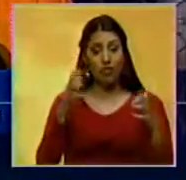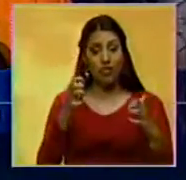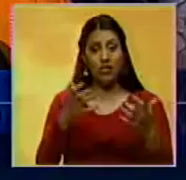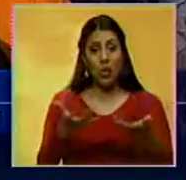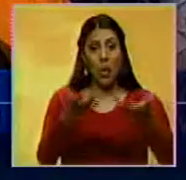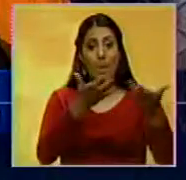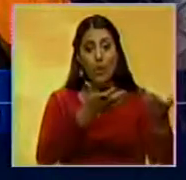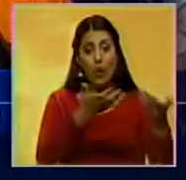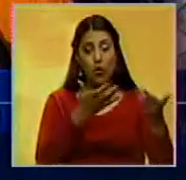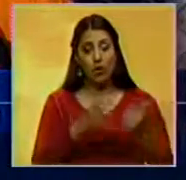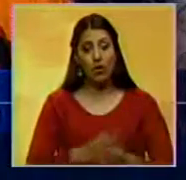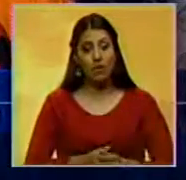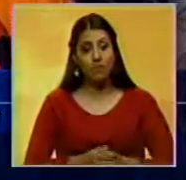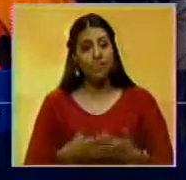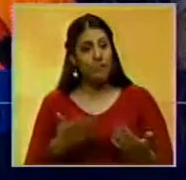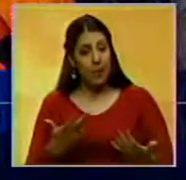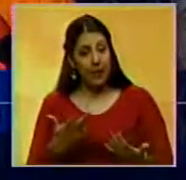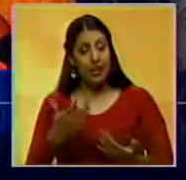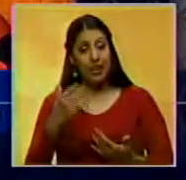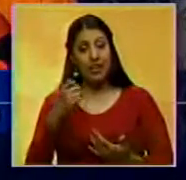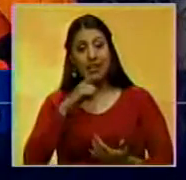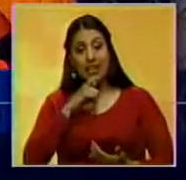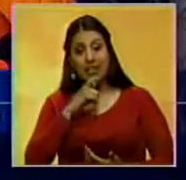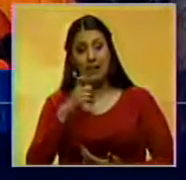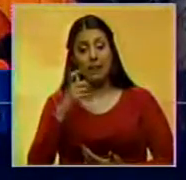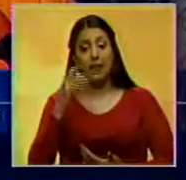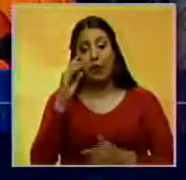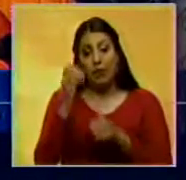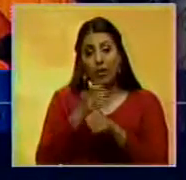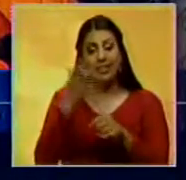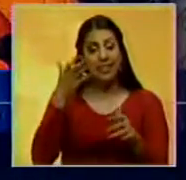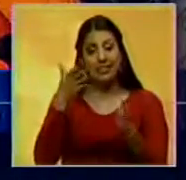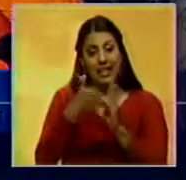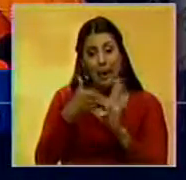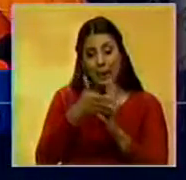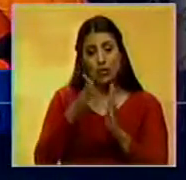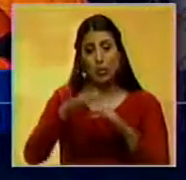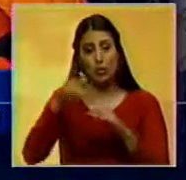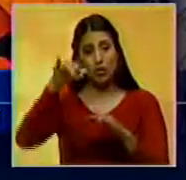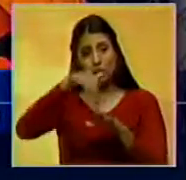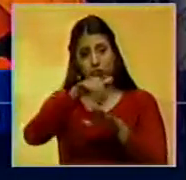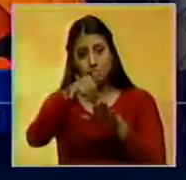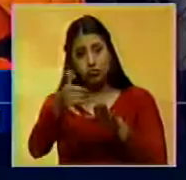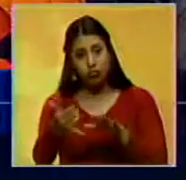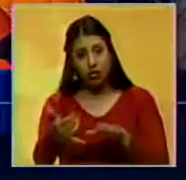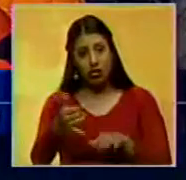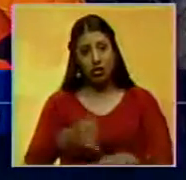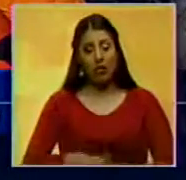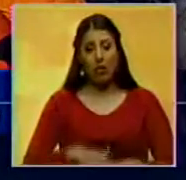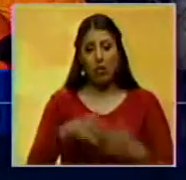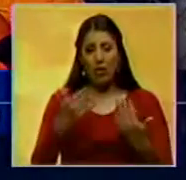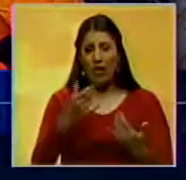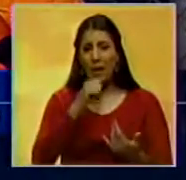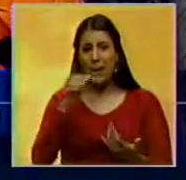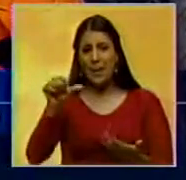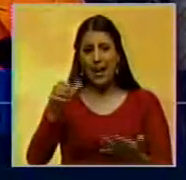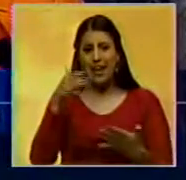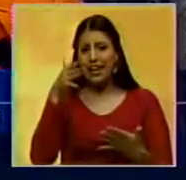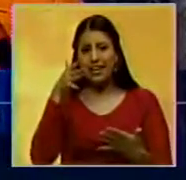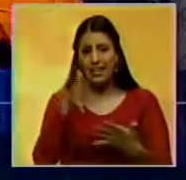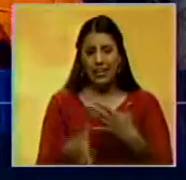en cuanto a la materia, que serán los que determinarán qué fue lo que sucedió realmente allí, cuál fue el desperfecto que pudo